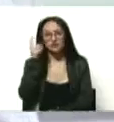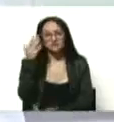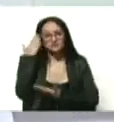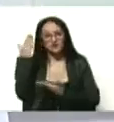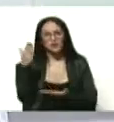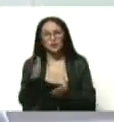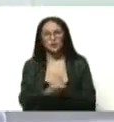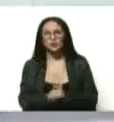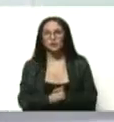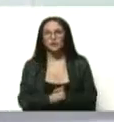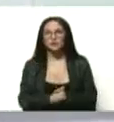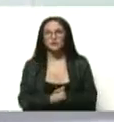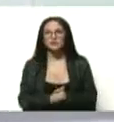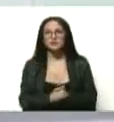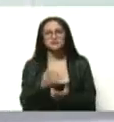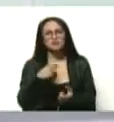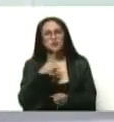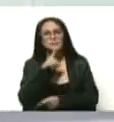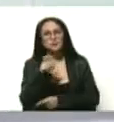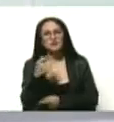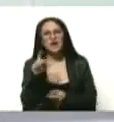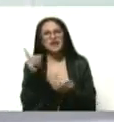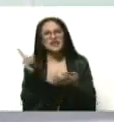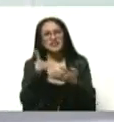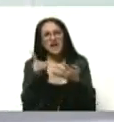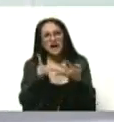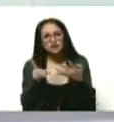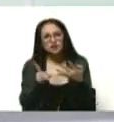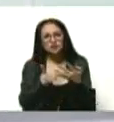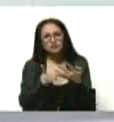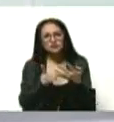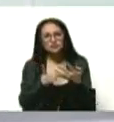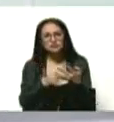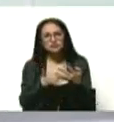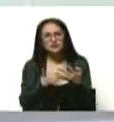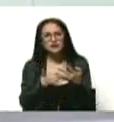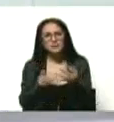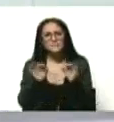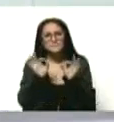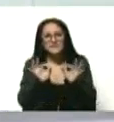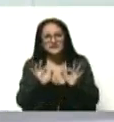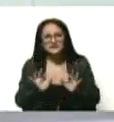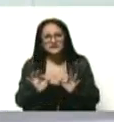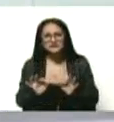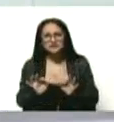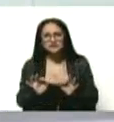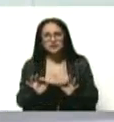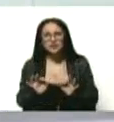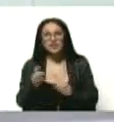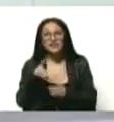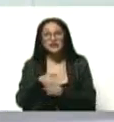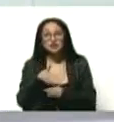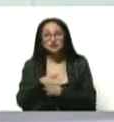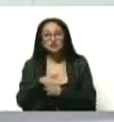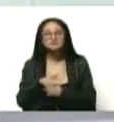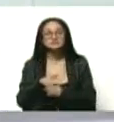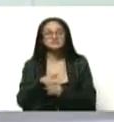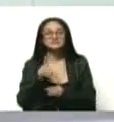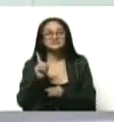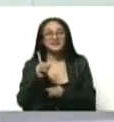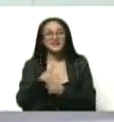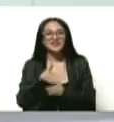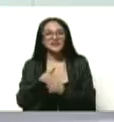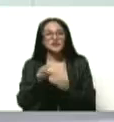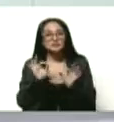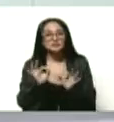dirigencia. Quería consultar si tienen datos precisos de la participación de la mujer en la elección de jefe de comunidad, ya